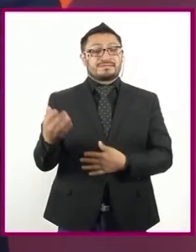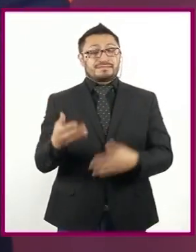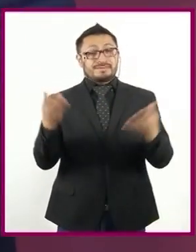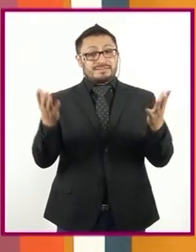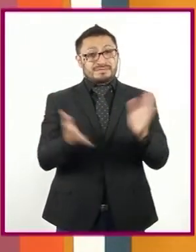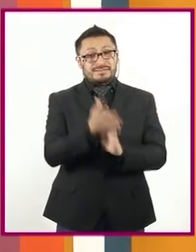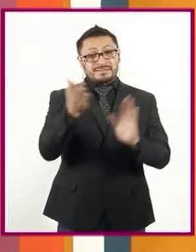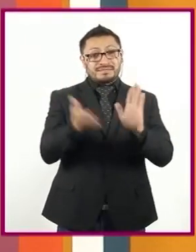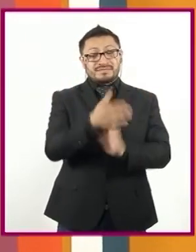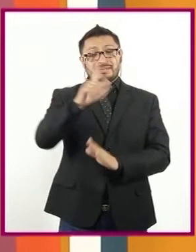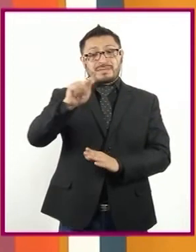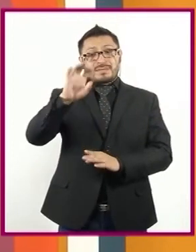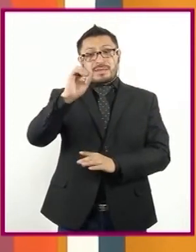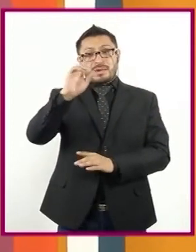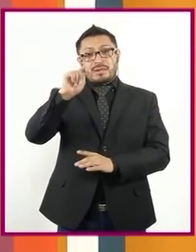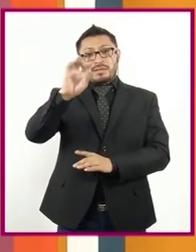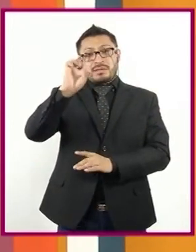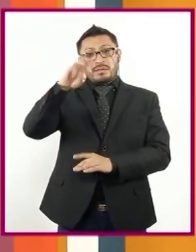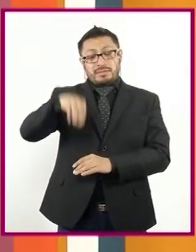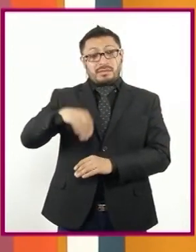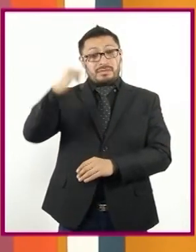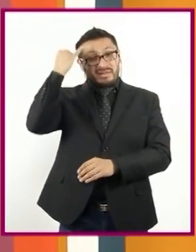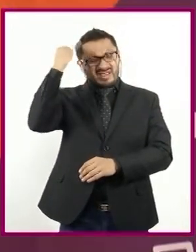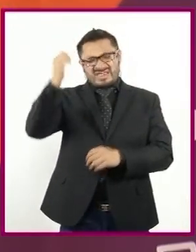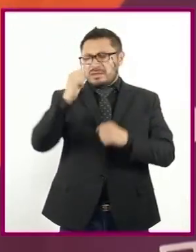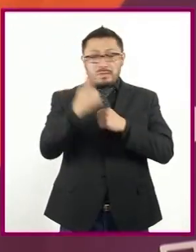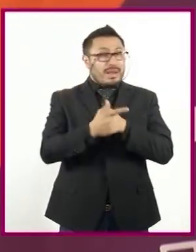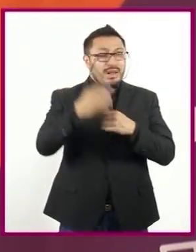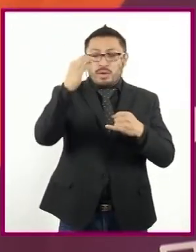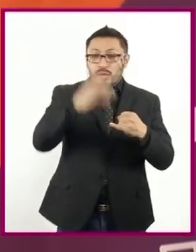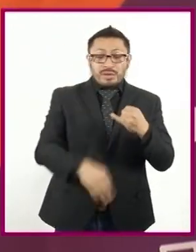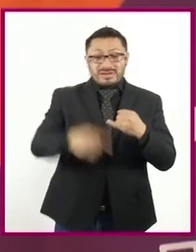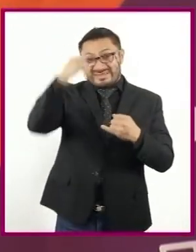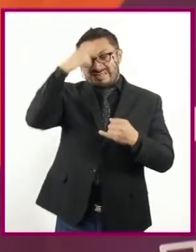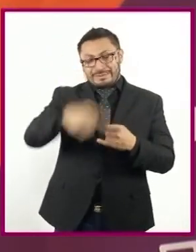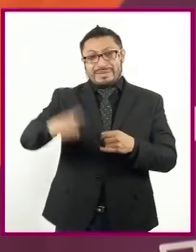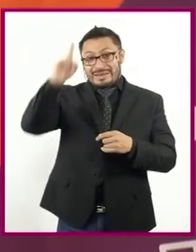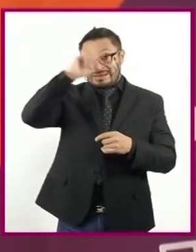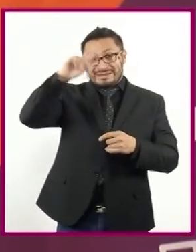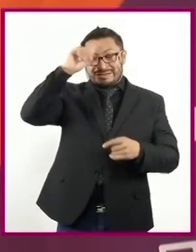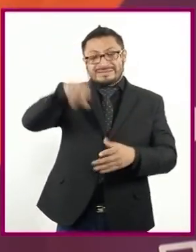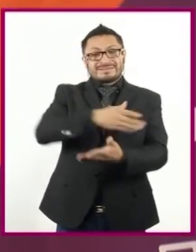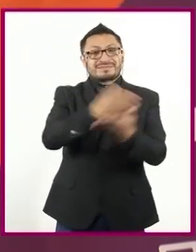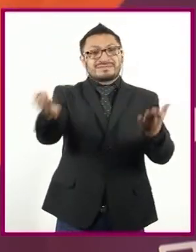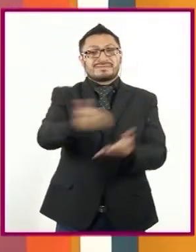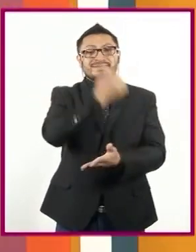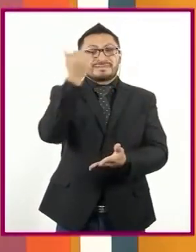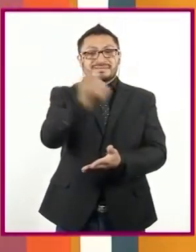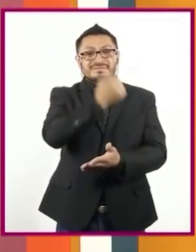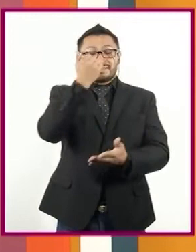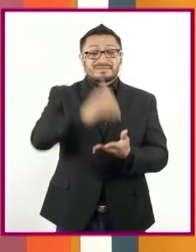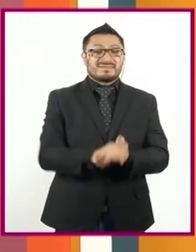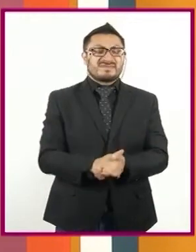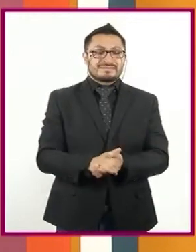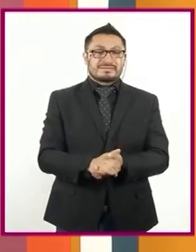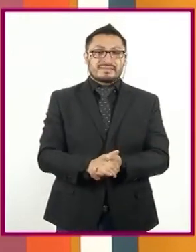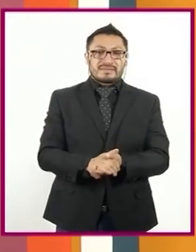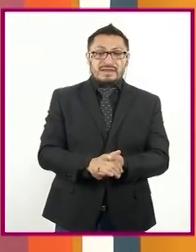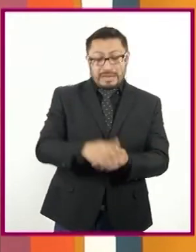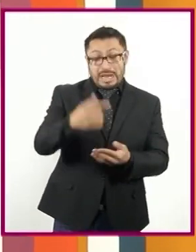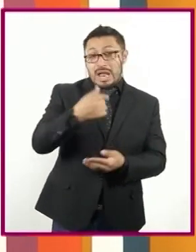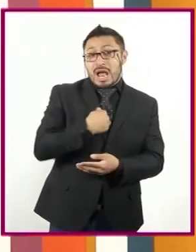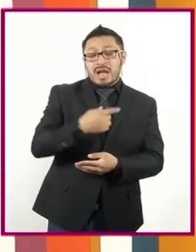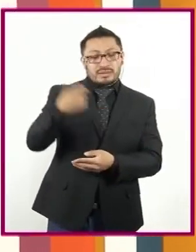tótem. ¿Alguna idea final con la cual pudieras orientar a nuestras alumnas y alumnos? Pues lo que les